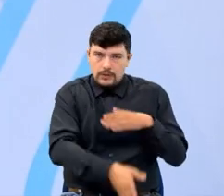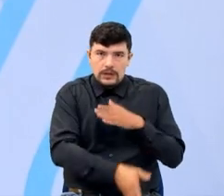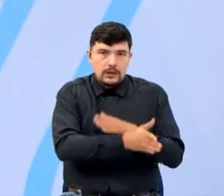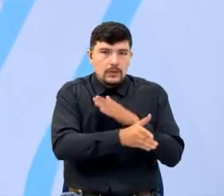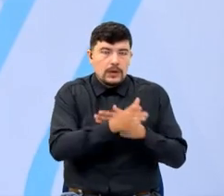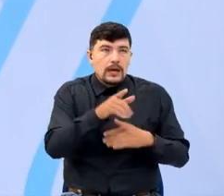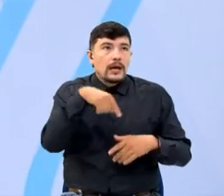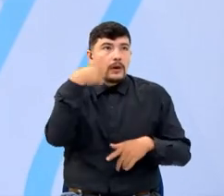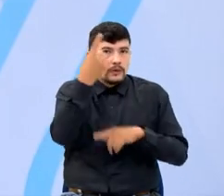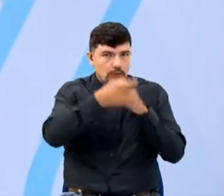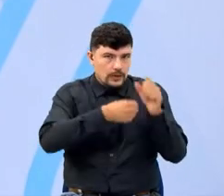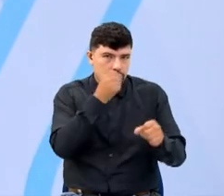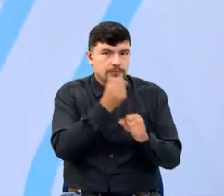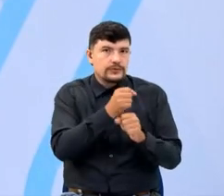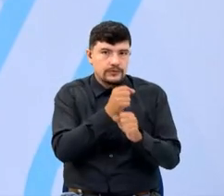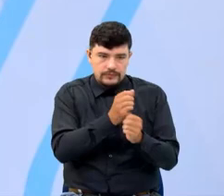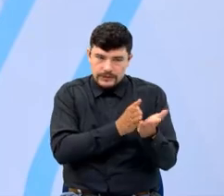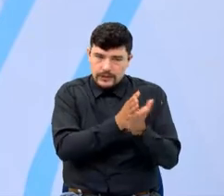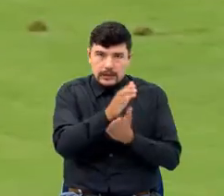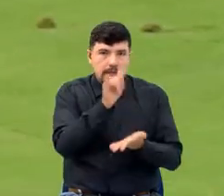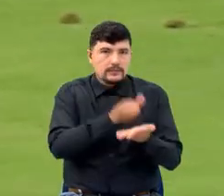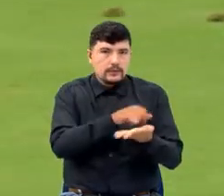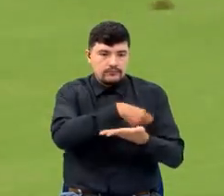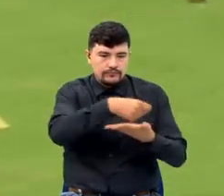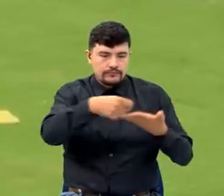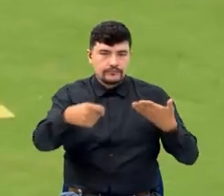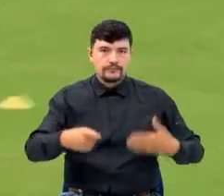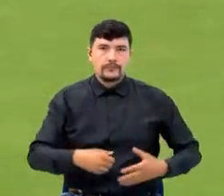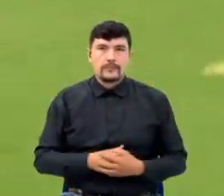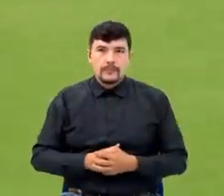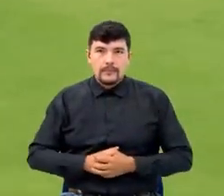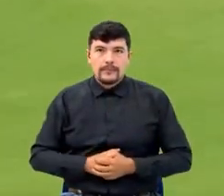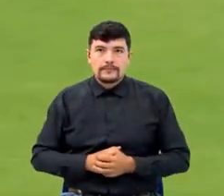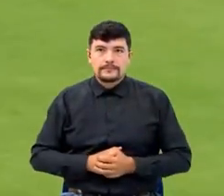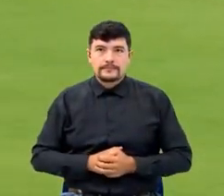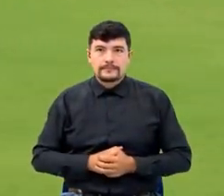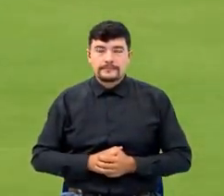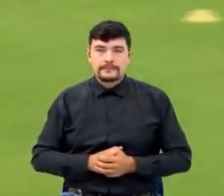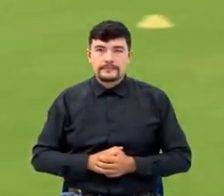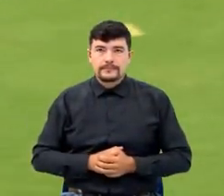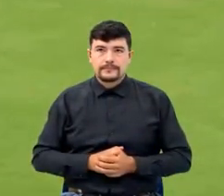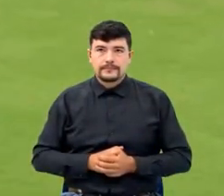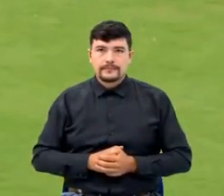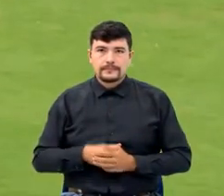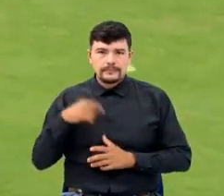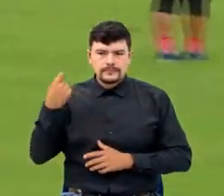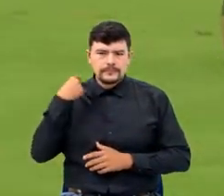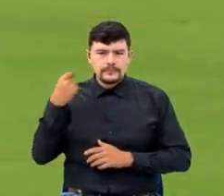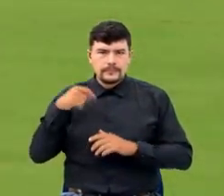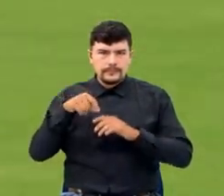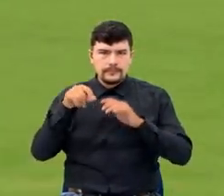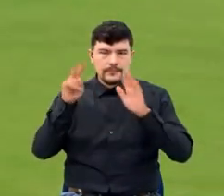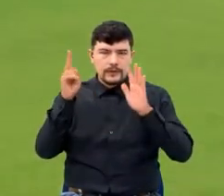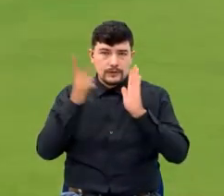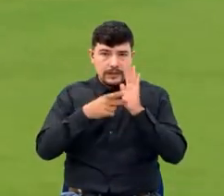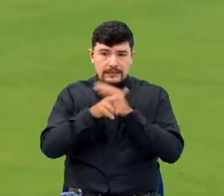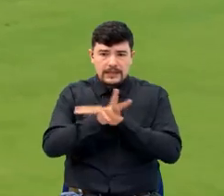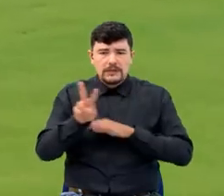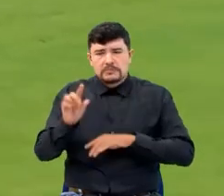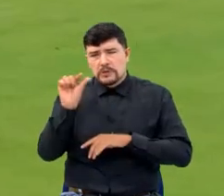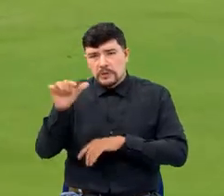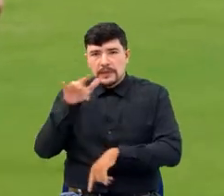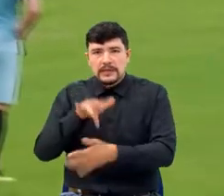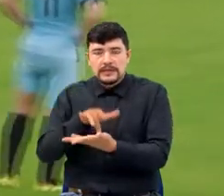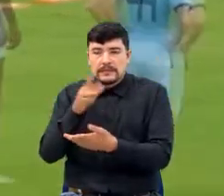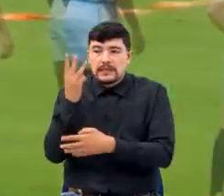temporada del 2023. El jugador motilón no tuvo gran participación durante la temporada 2022. Fue convocado en 3